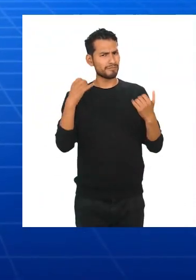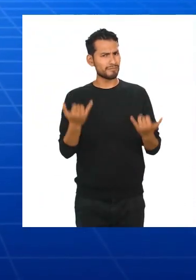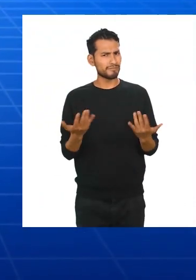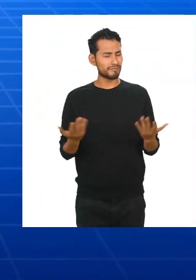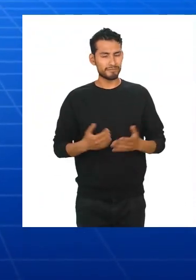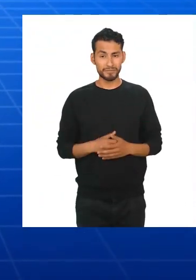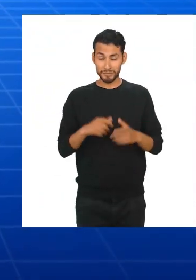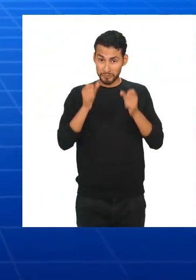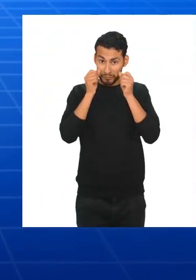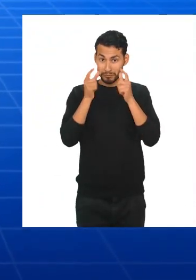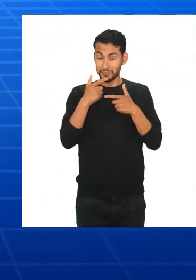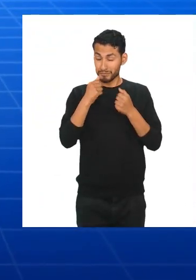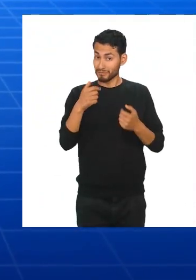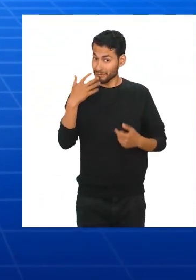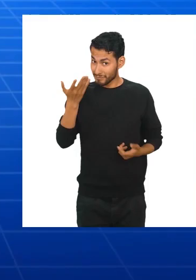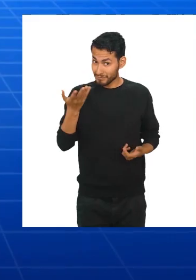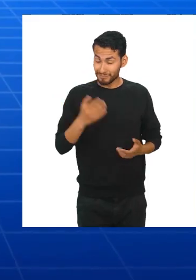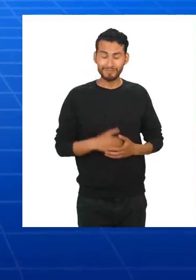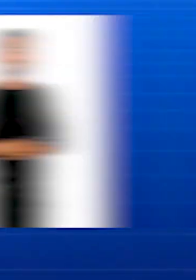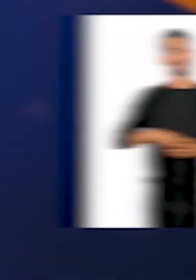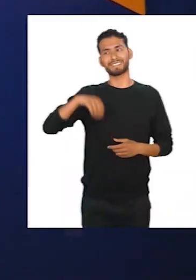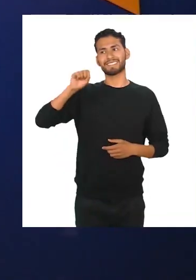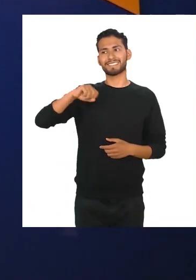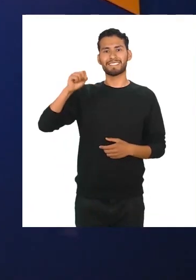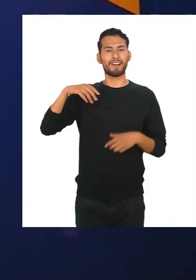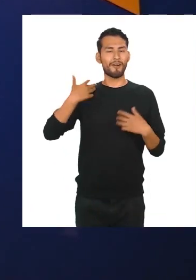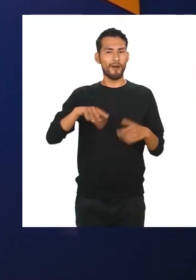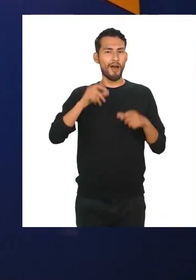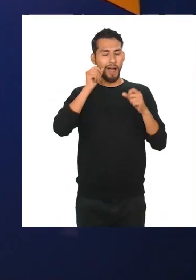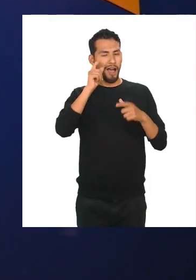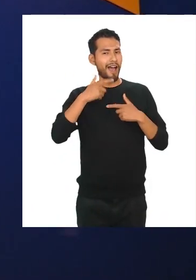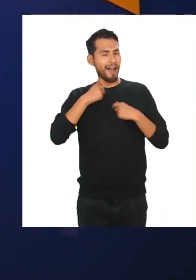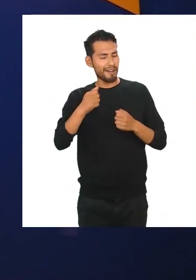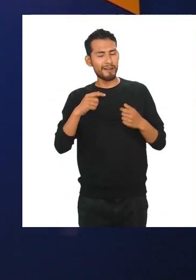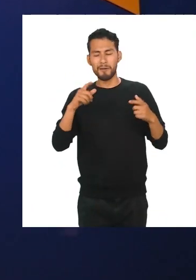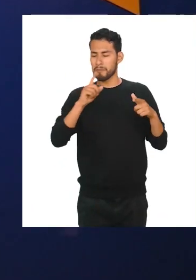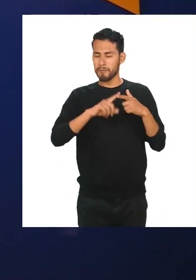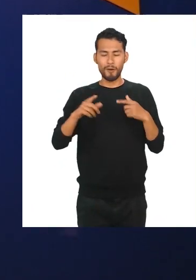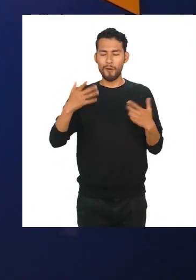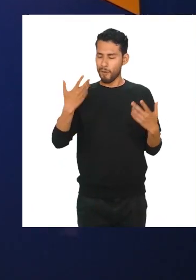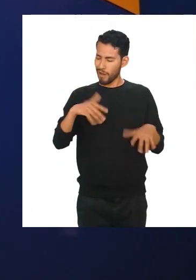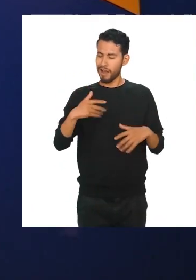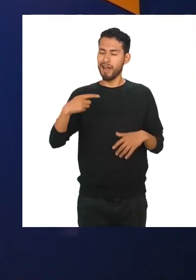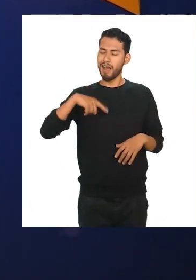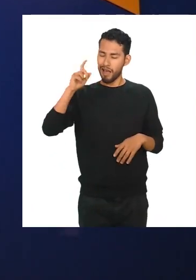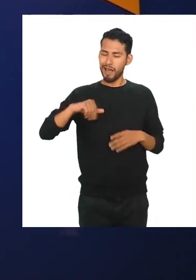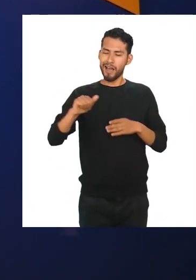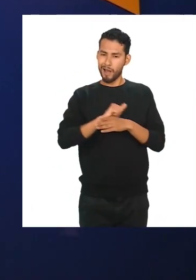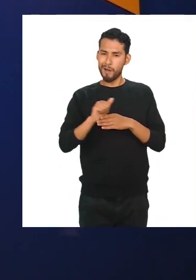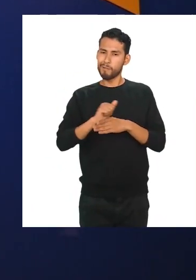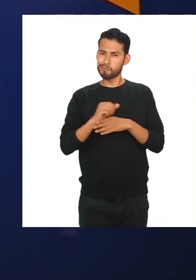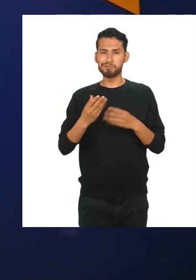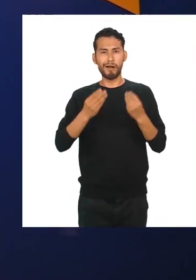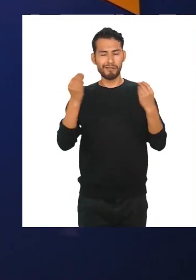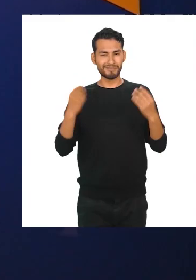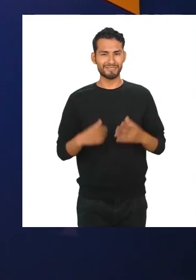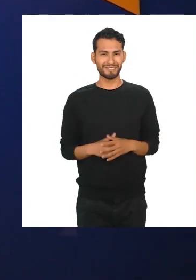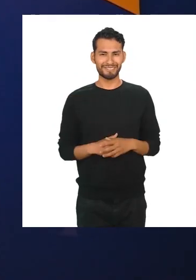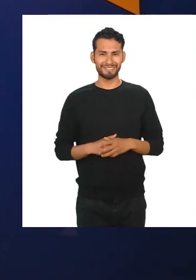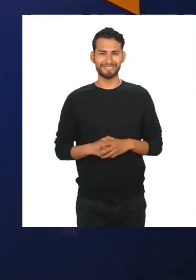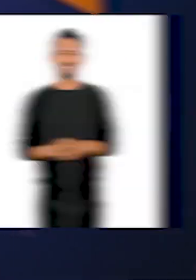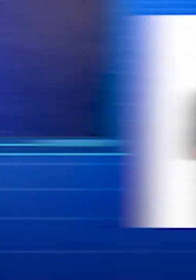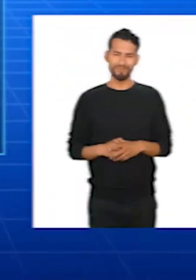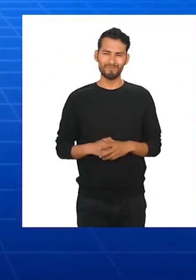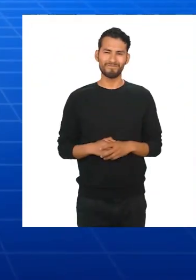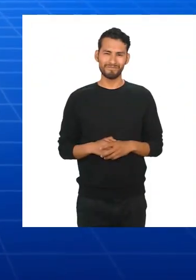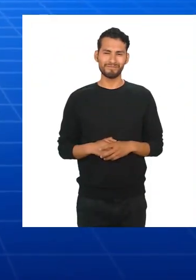¿Qué te pareció el tema de hoy? Interesante, ¿no? La verdad fue muy interesante, pero no negaré que tendré que practicarlo bastante,